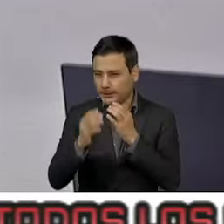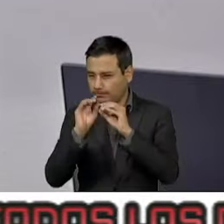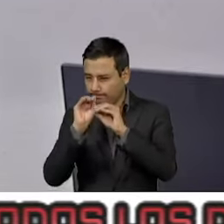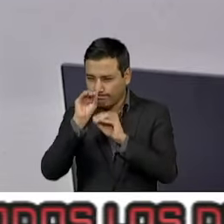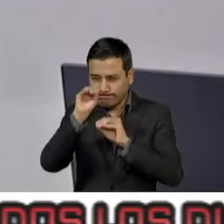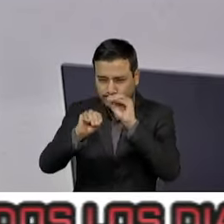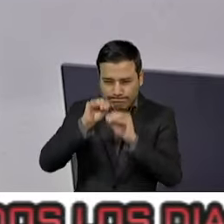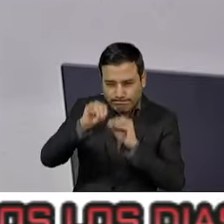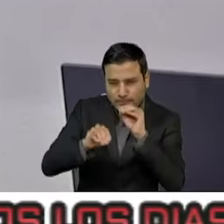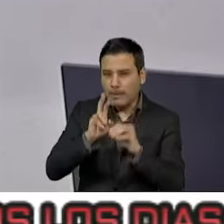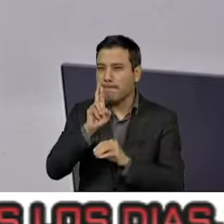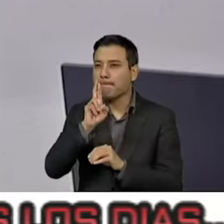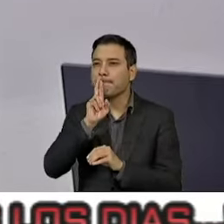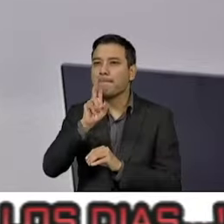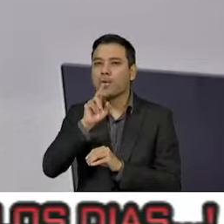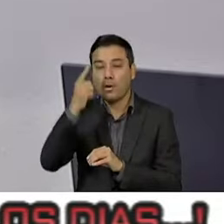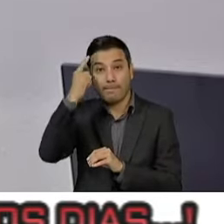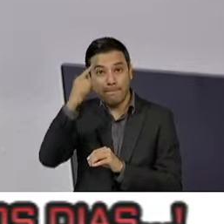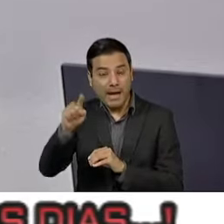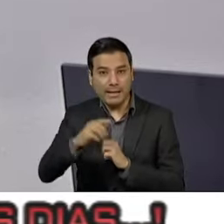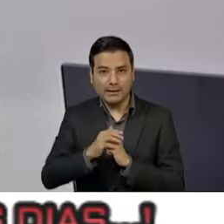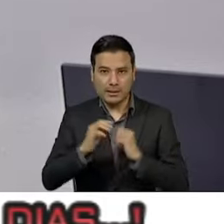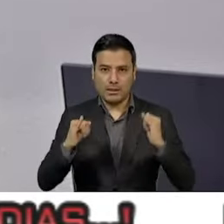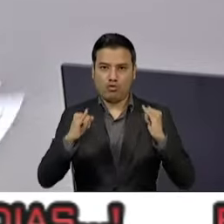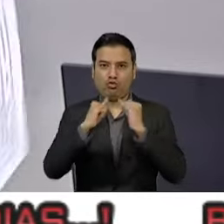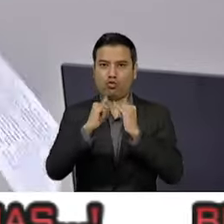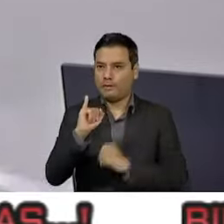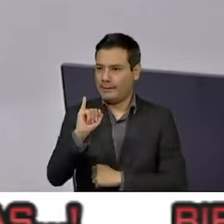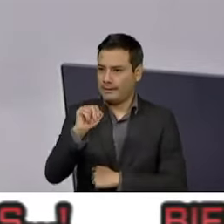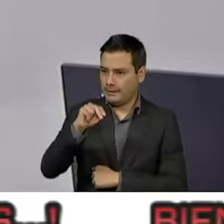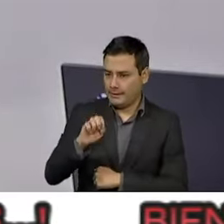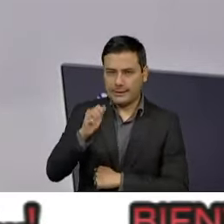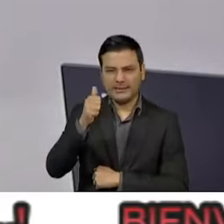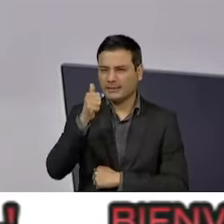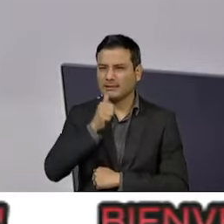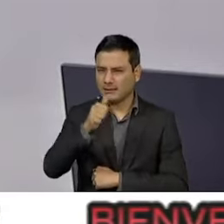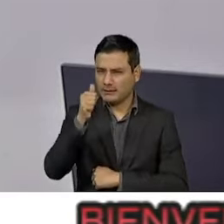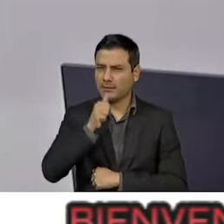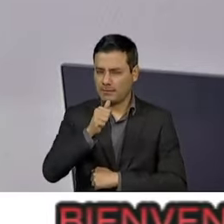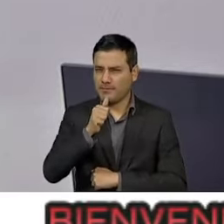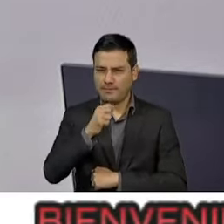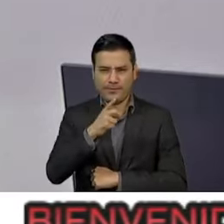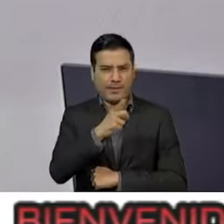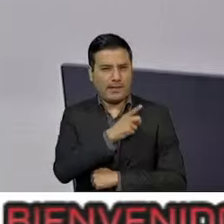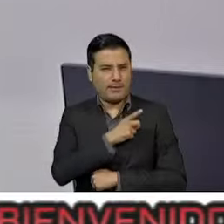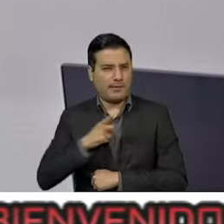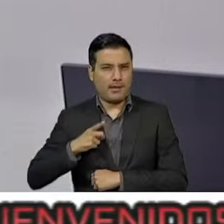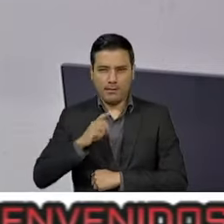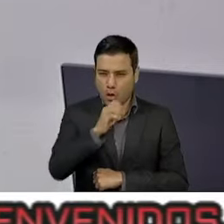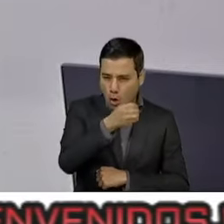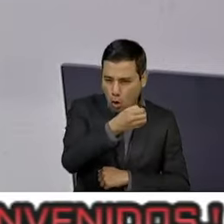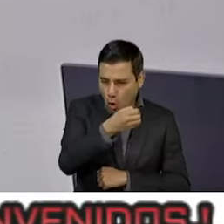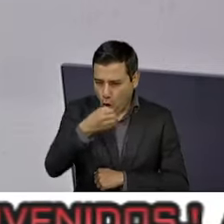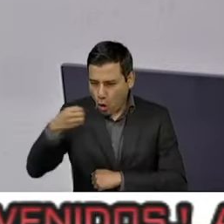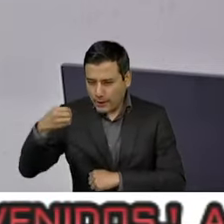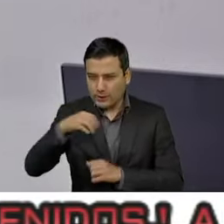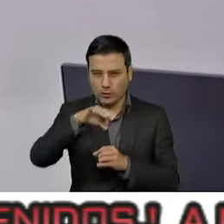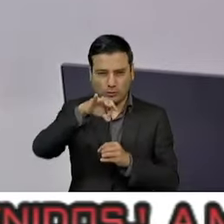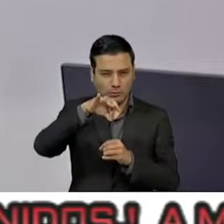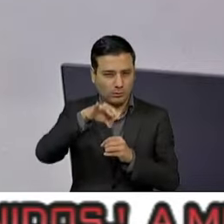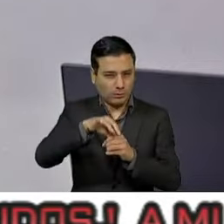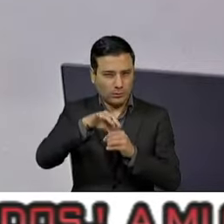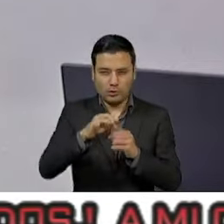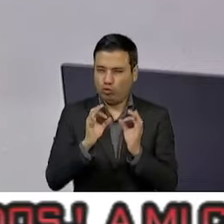una institución que privilegiara, al menos en una primera etapa, una visión integral y holística de la organización y el